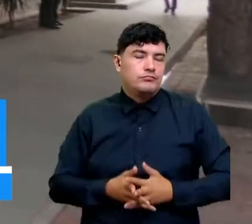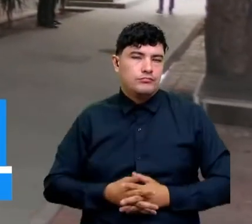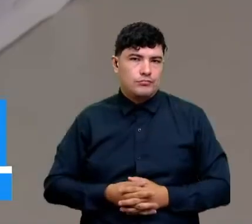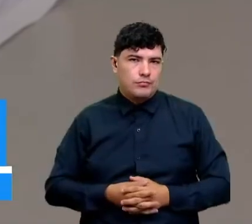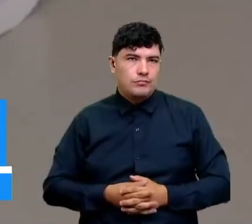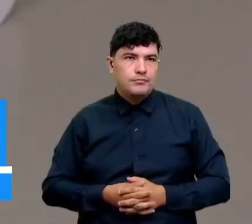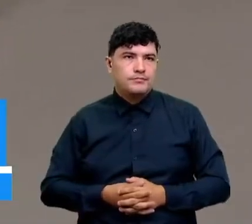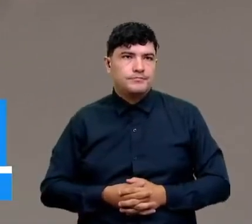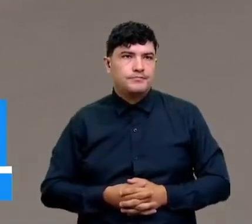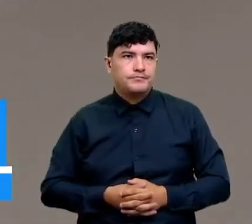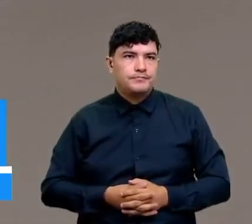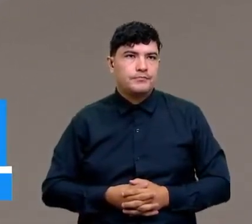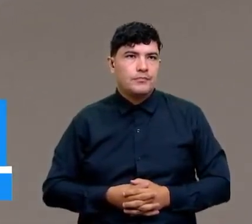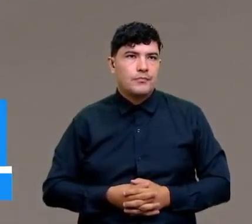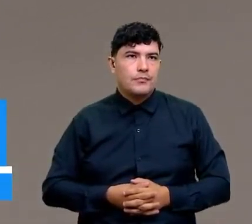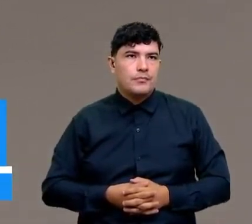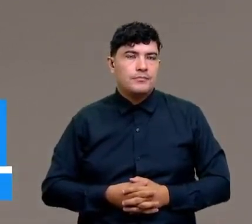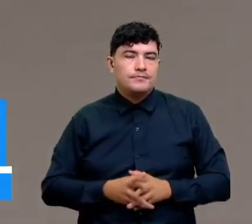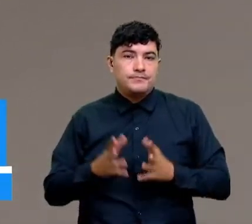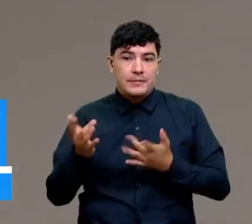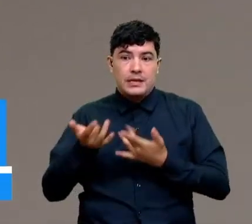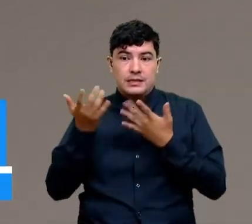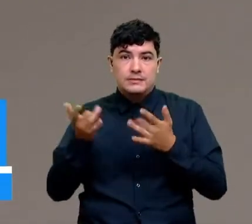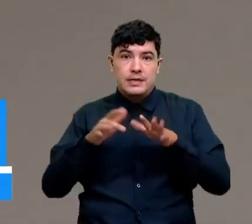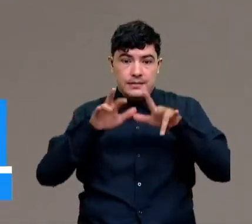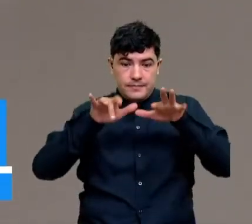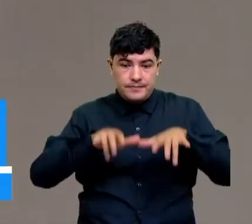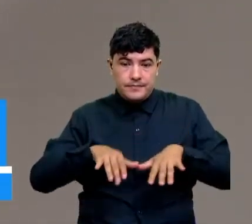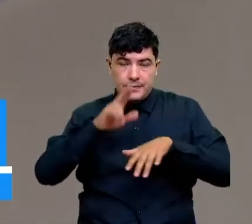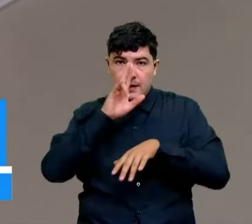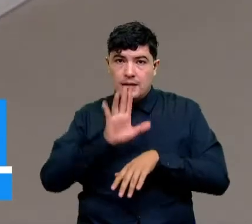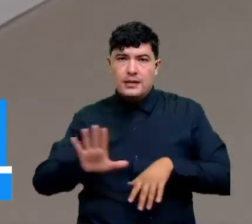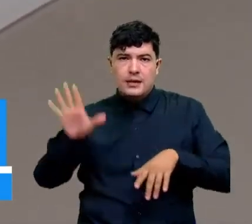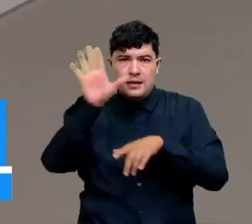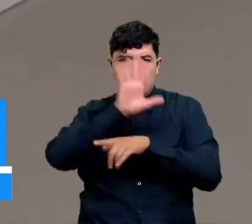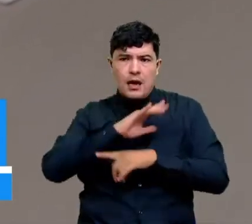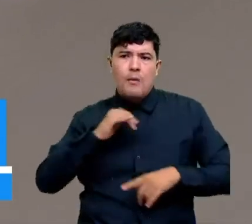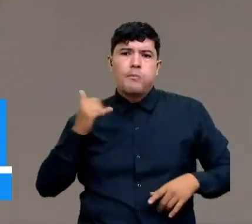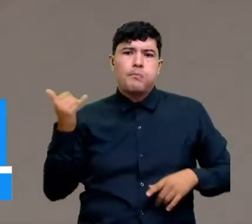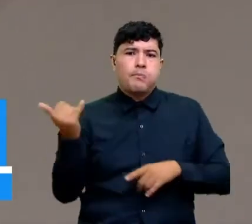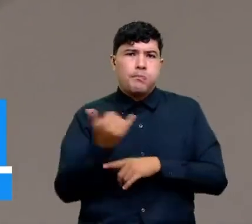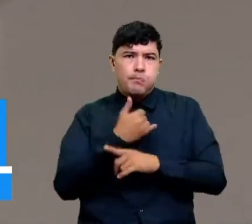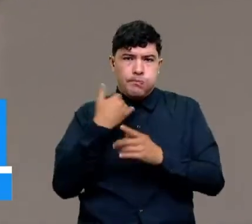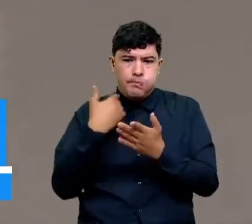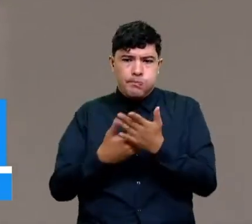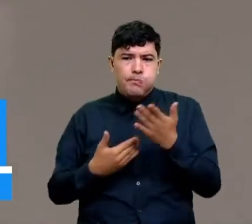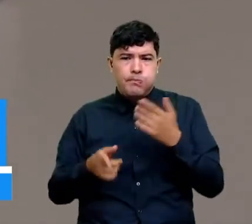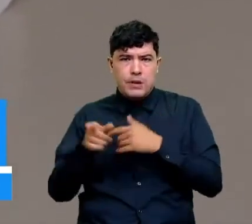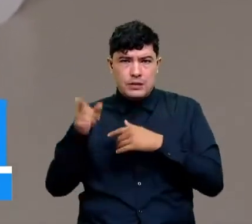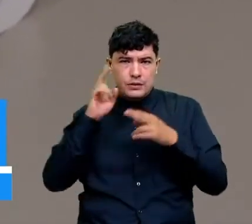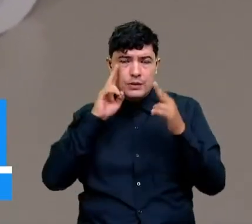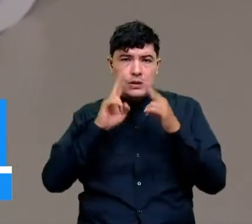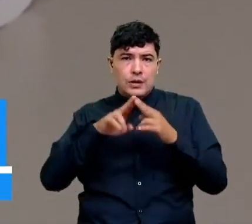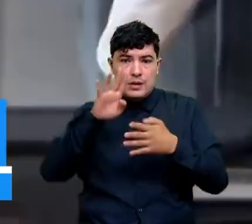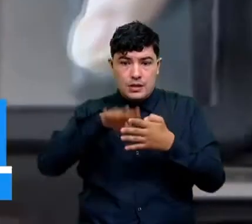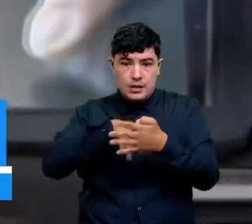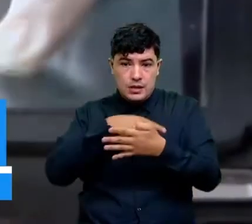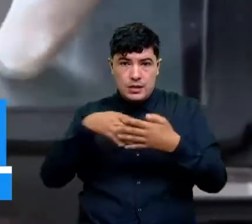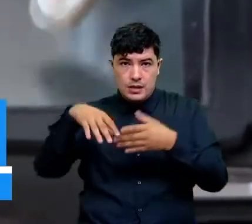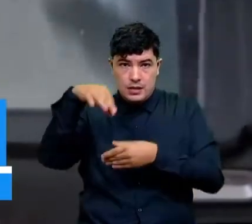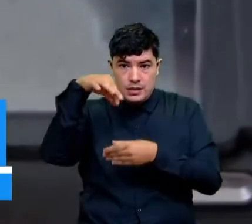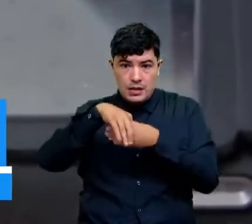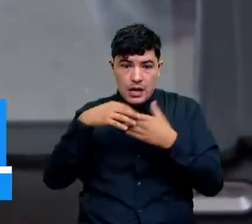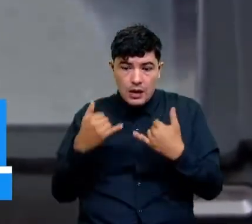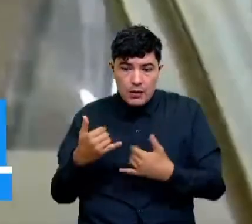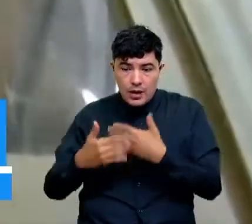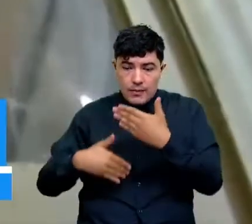electoral. Asimismo, se está a la espera de que la Registraduría Nacional pueda evidenciar cuál va a ser el calendario electoral en